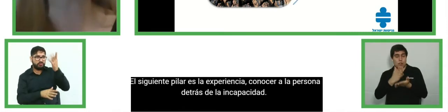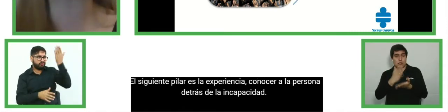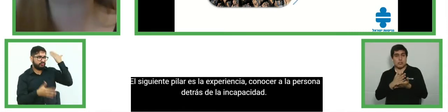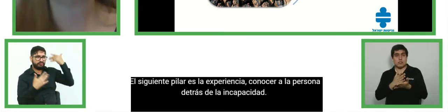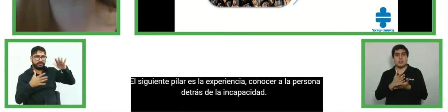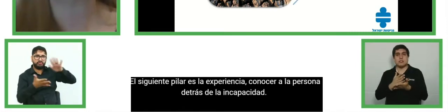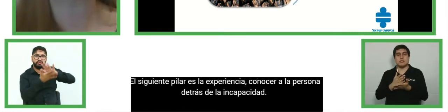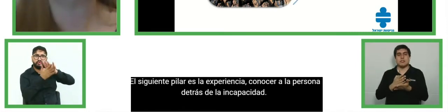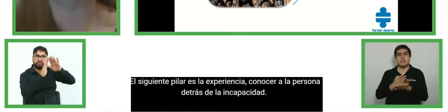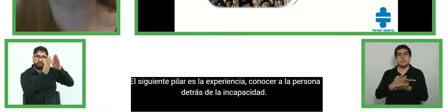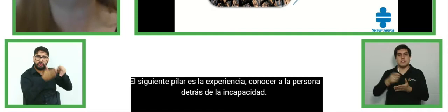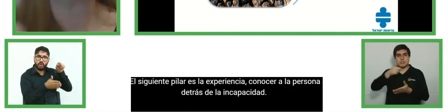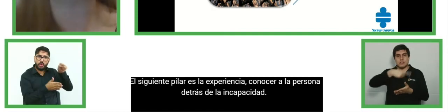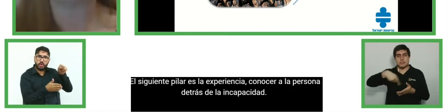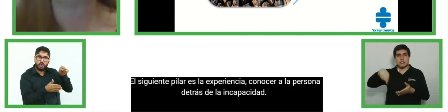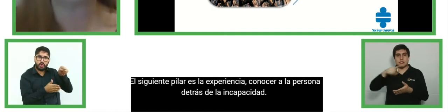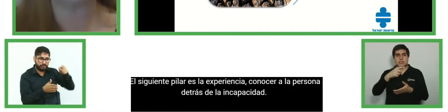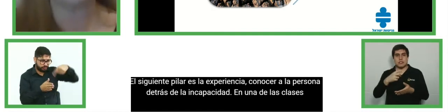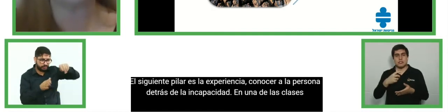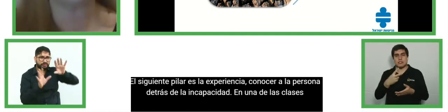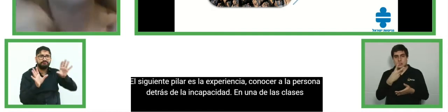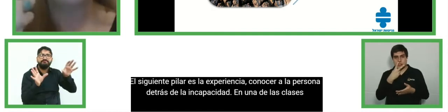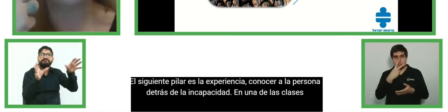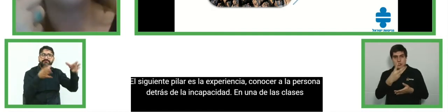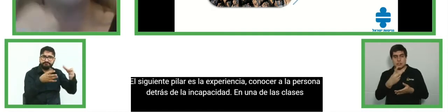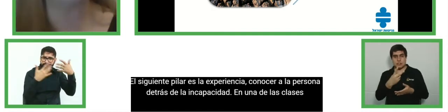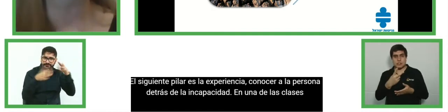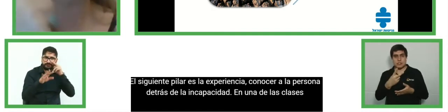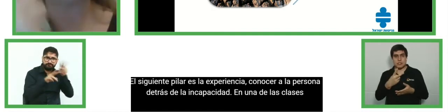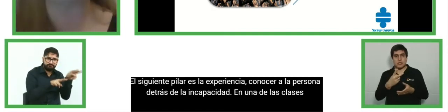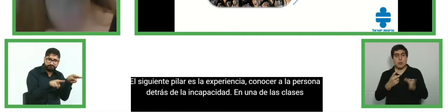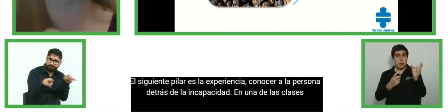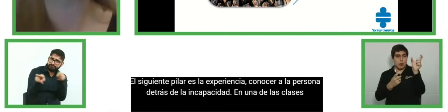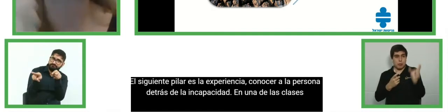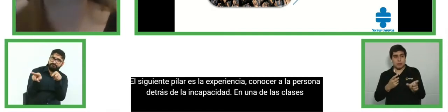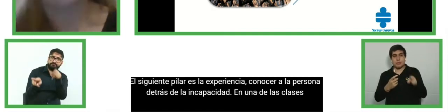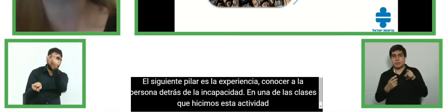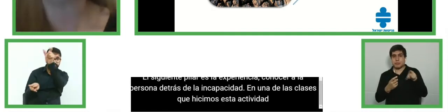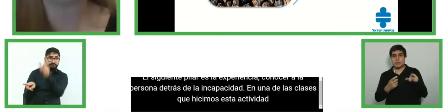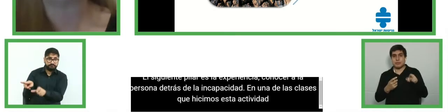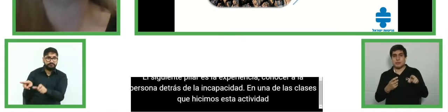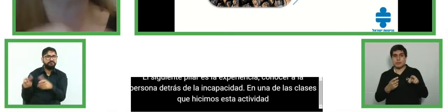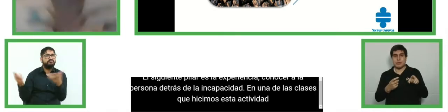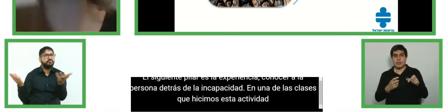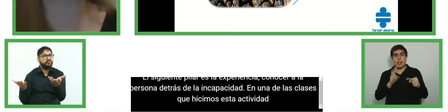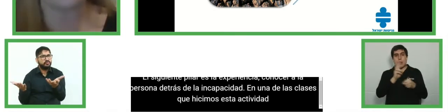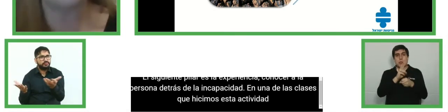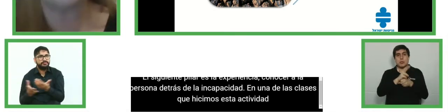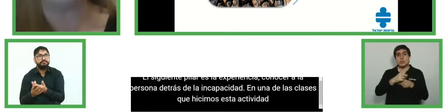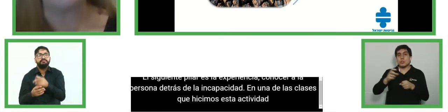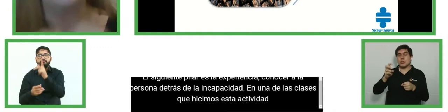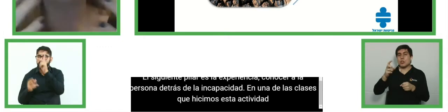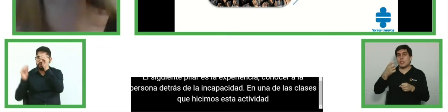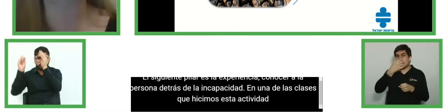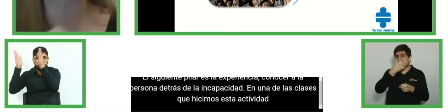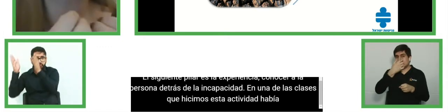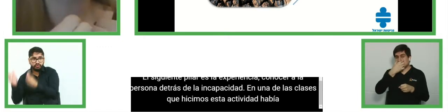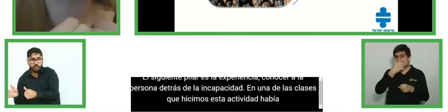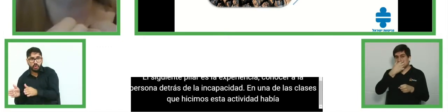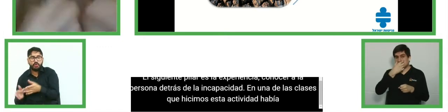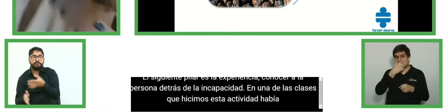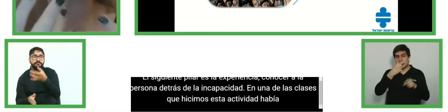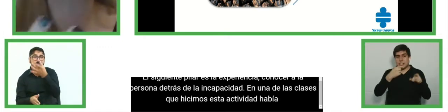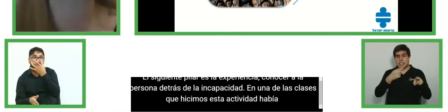hicimos esta actividad, vimos que había una persona, un instructor ciego, que lograba que los